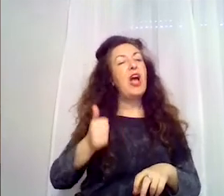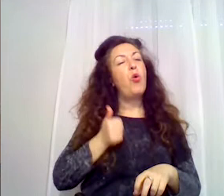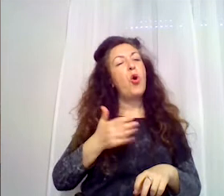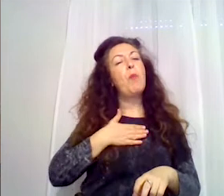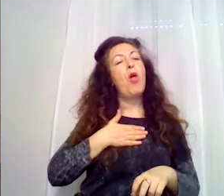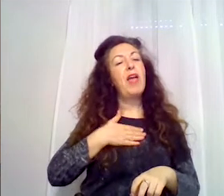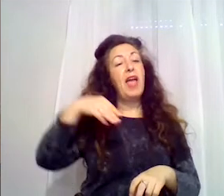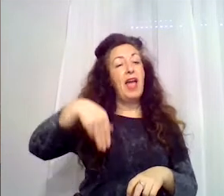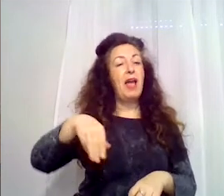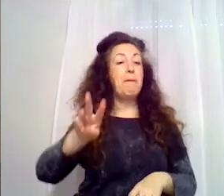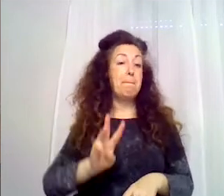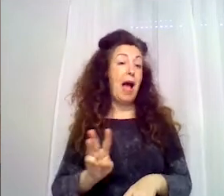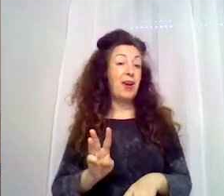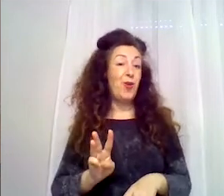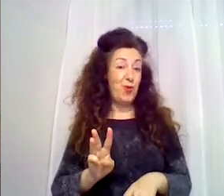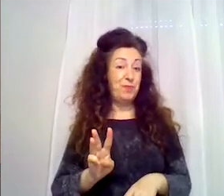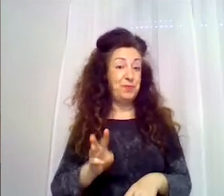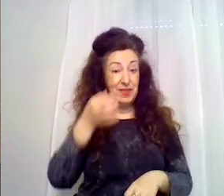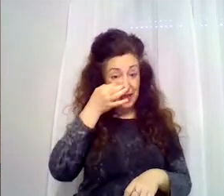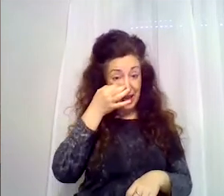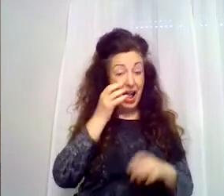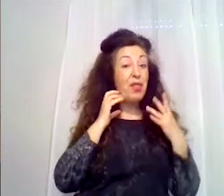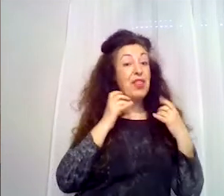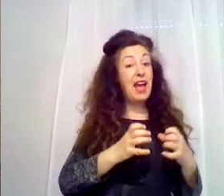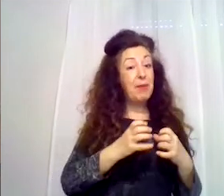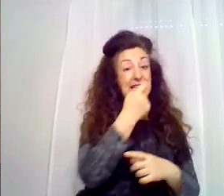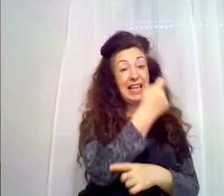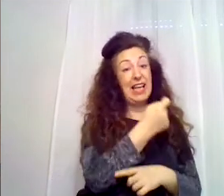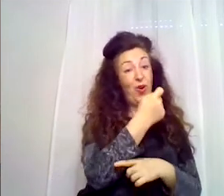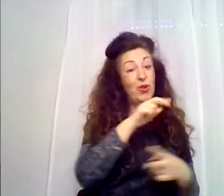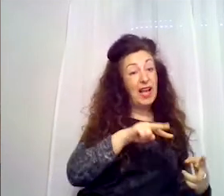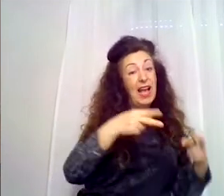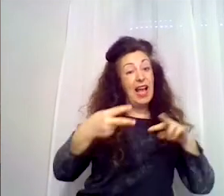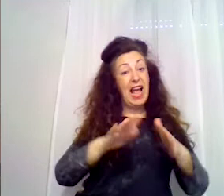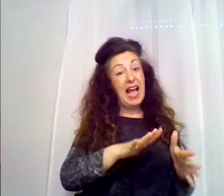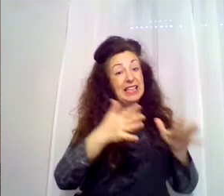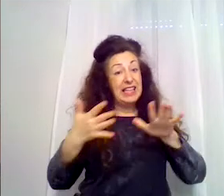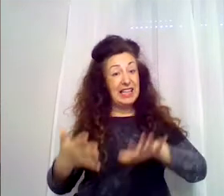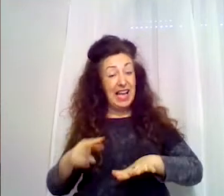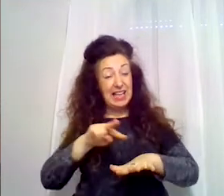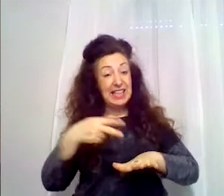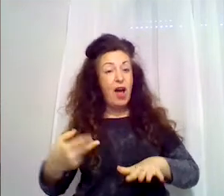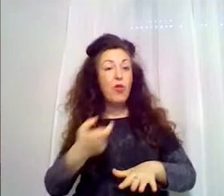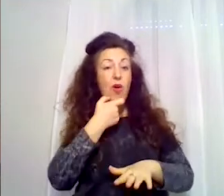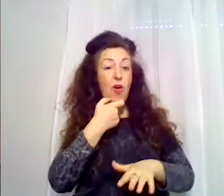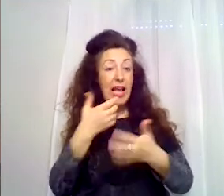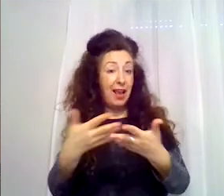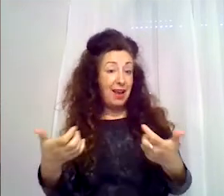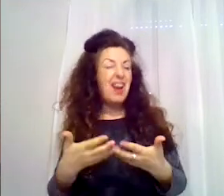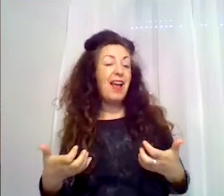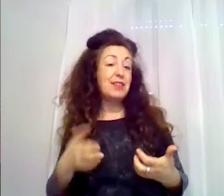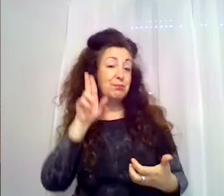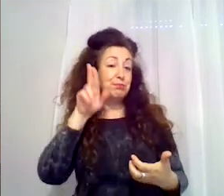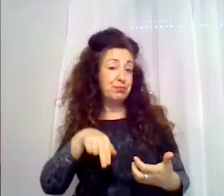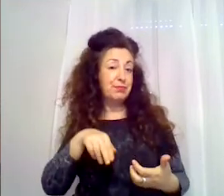la traducción es firmada por un personaje misterioso, Thomas Shelton. Lo vemos aquí en los... aquí